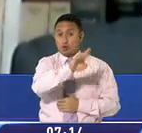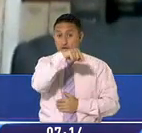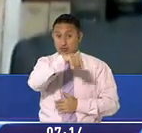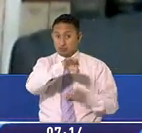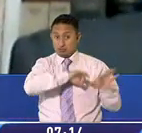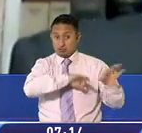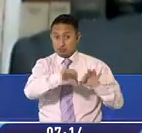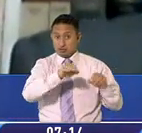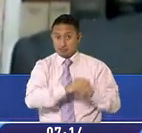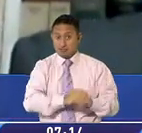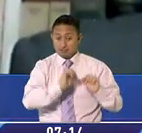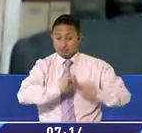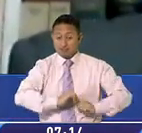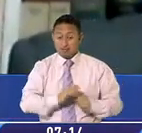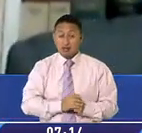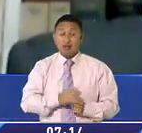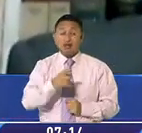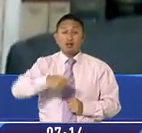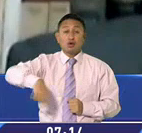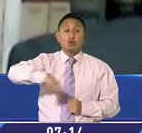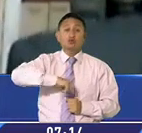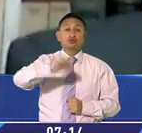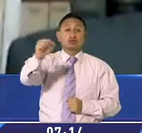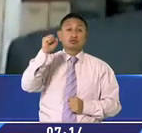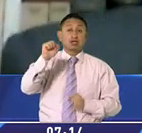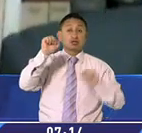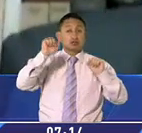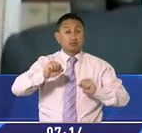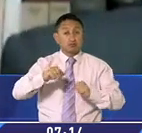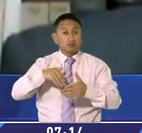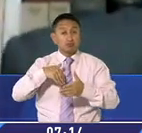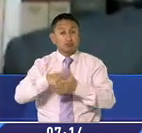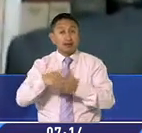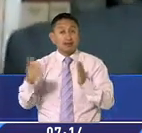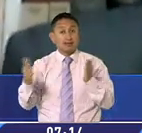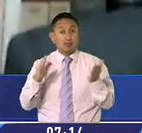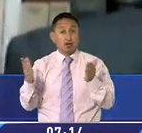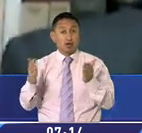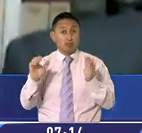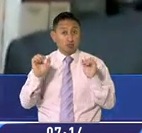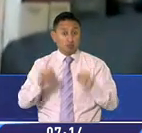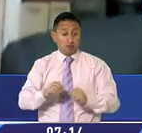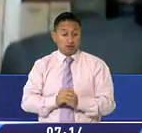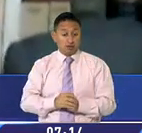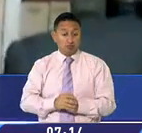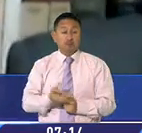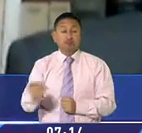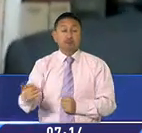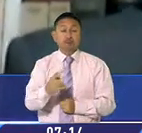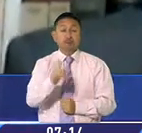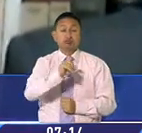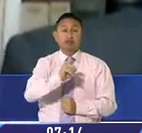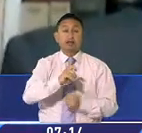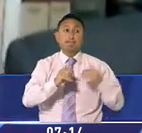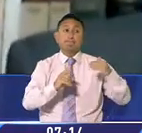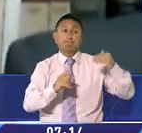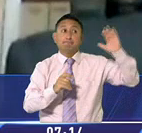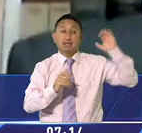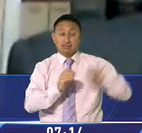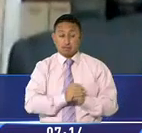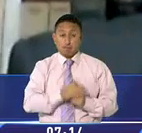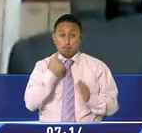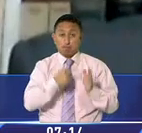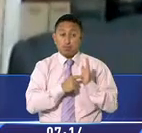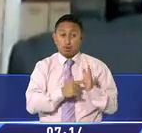ciertos derechos pueden ser limitados en forma temporal cuando existe una necesidad superior, y en este caso la necesidad superior es de